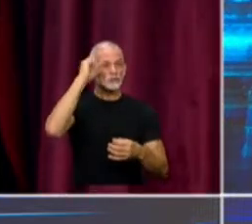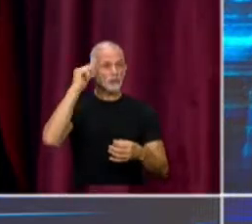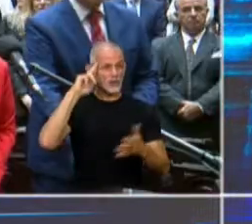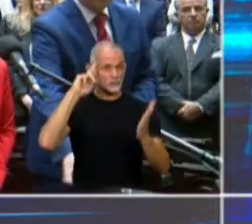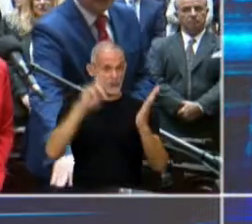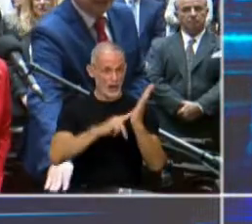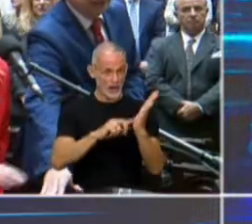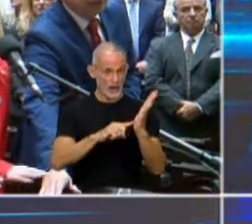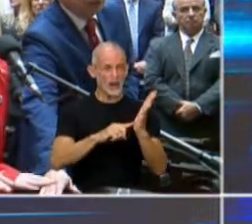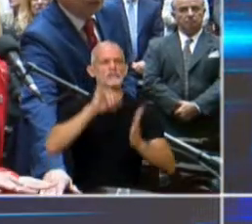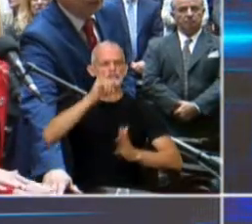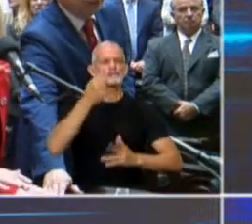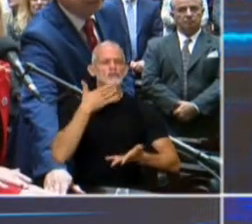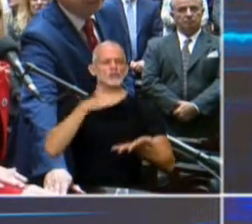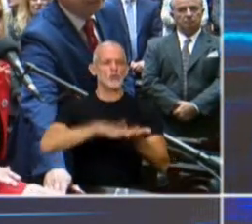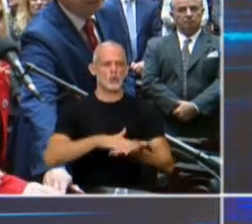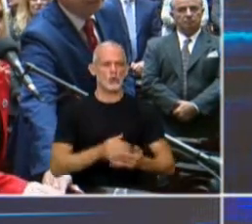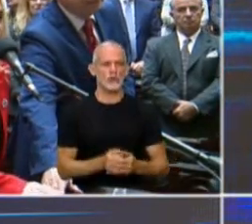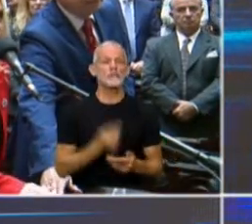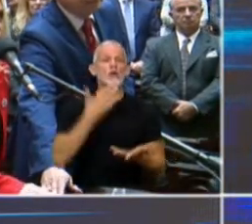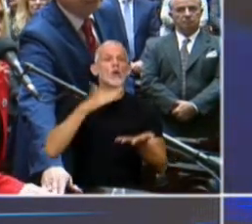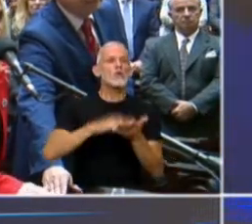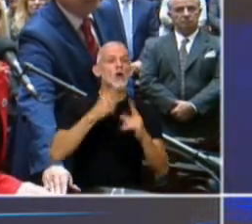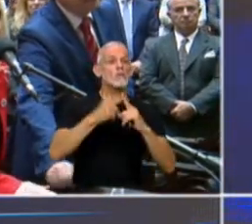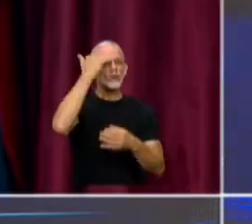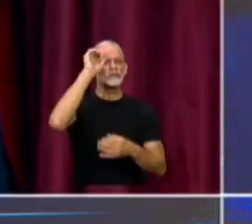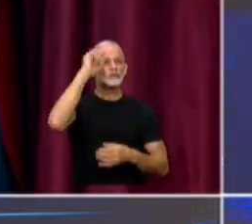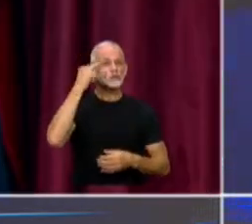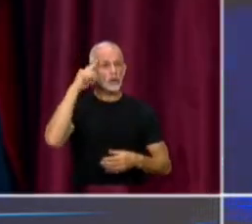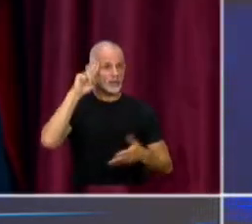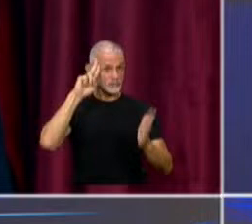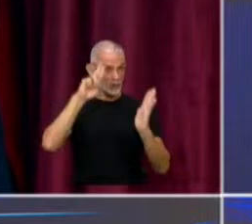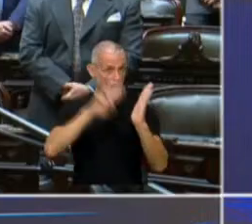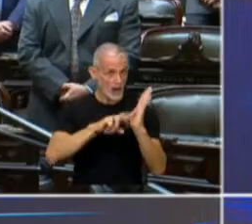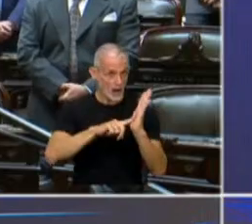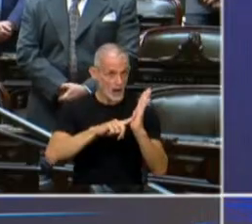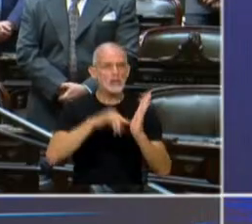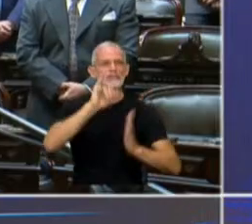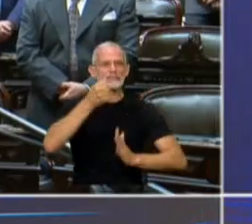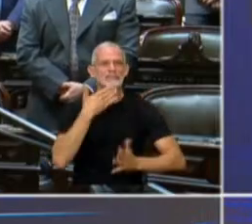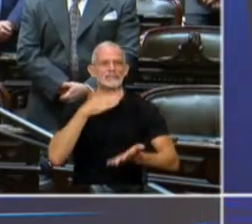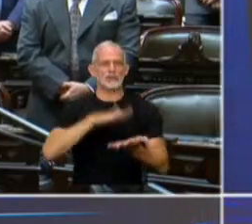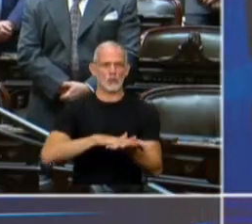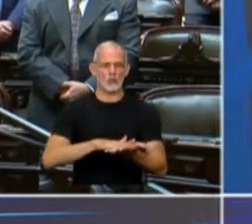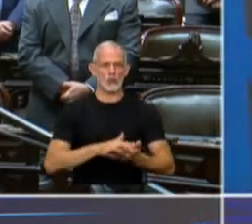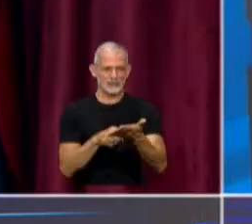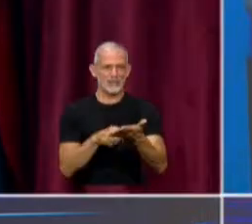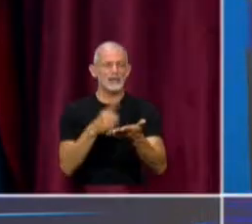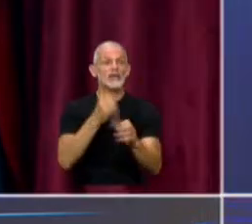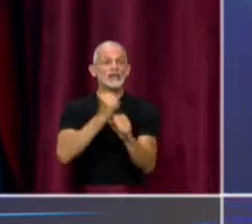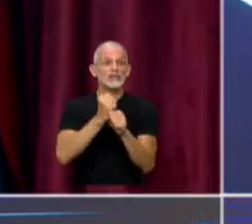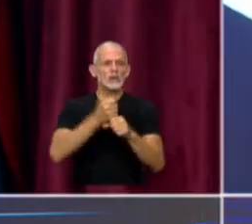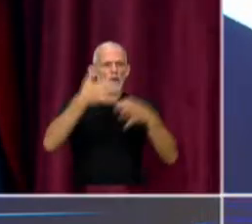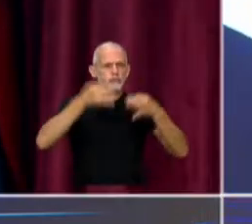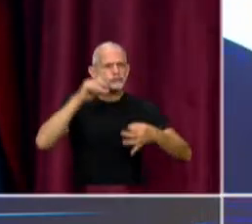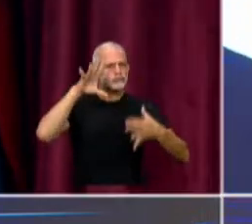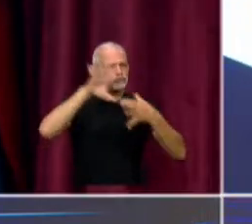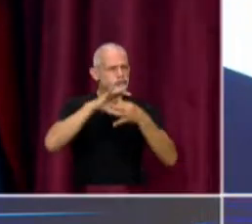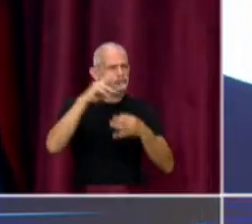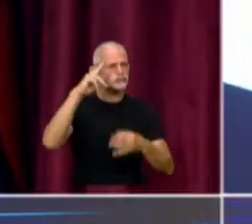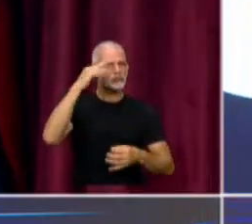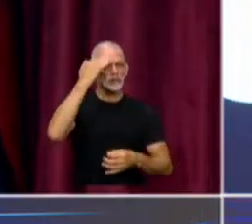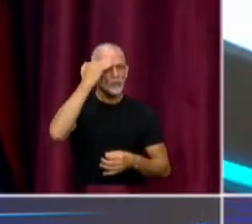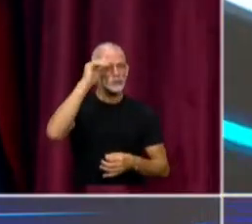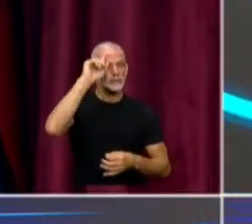2 años, en donde tanto el oficialismo que está concluyendo como también la oposición... Está concluyendo